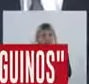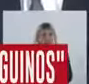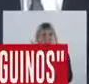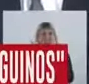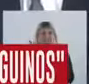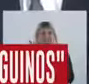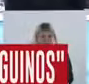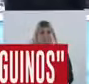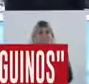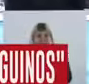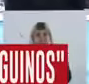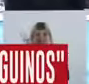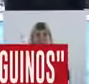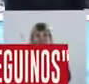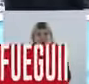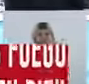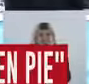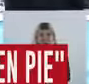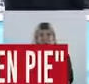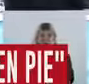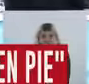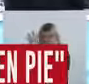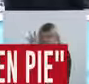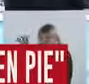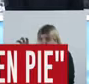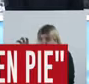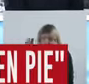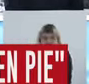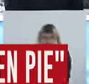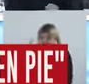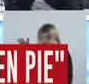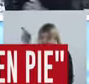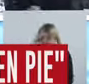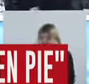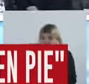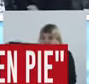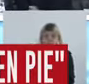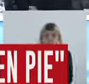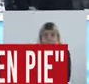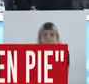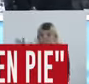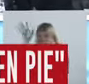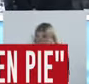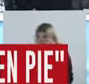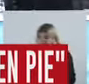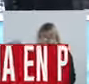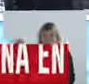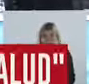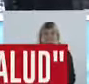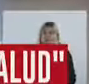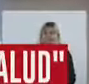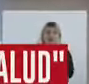del trabajo registrado esté alrededor de ese puerto, es una Argentina que yo no quiero